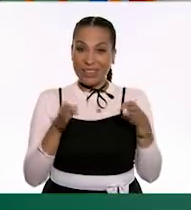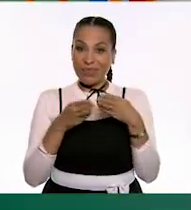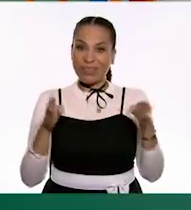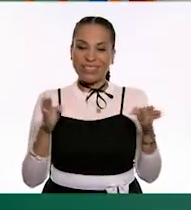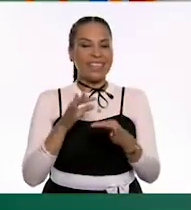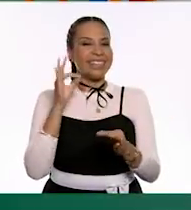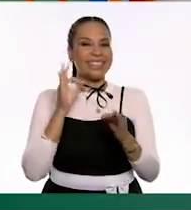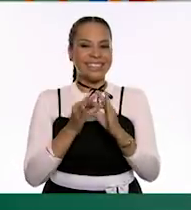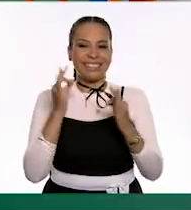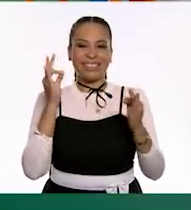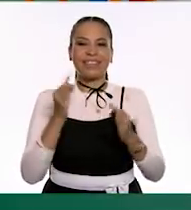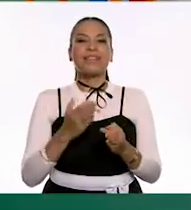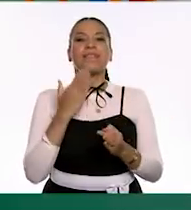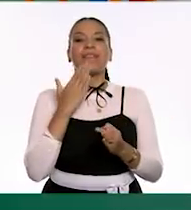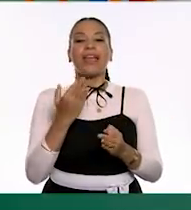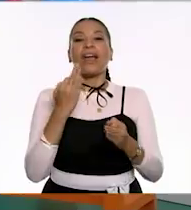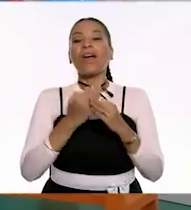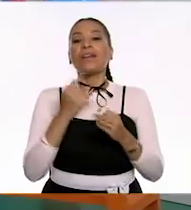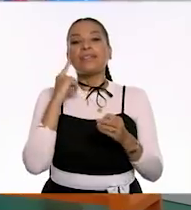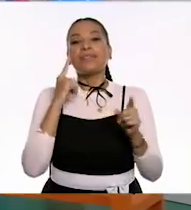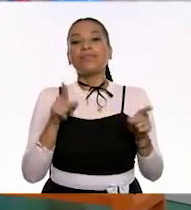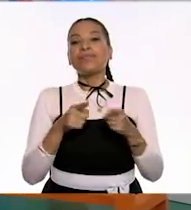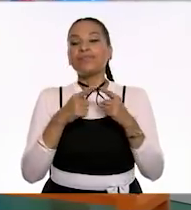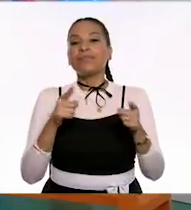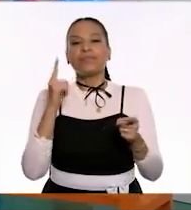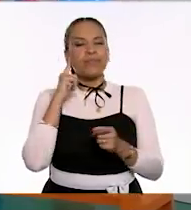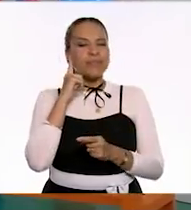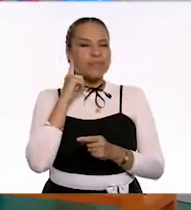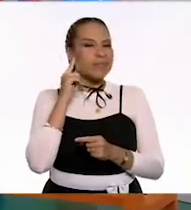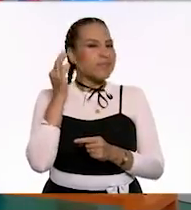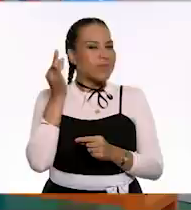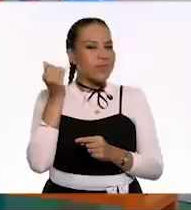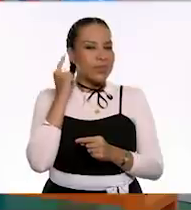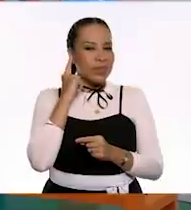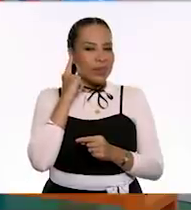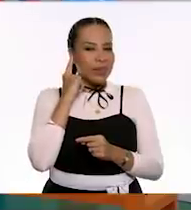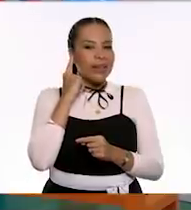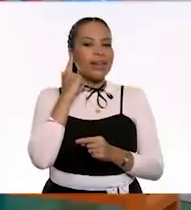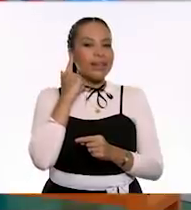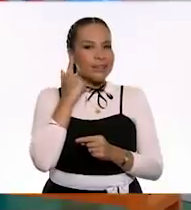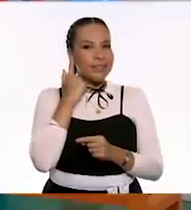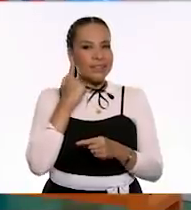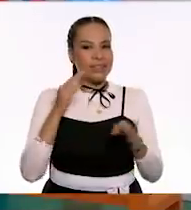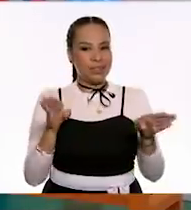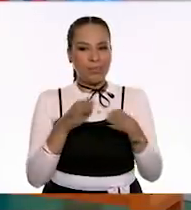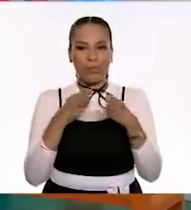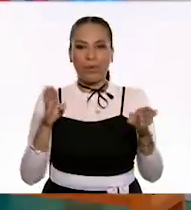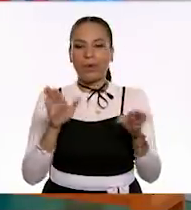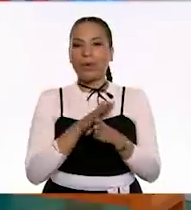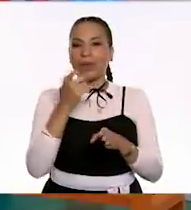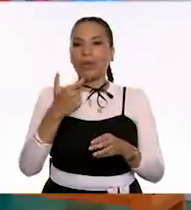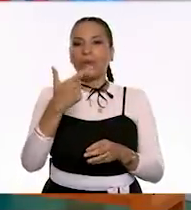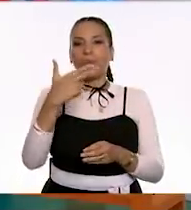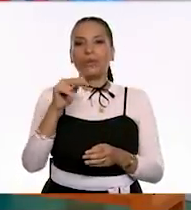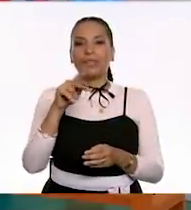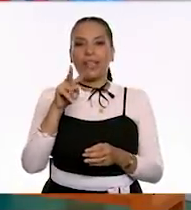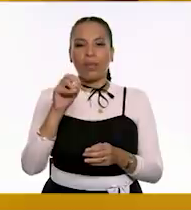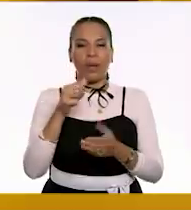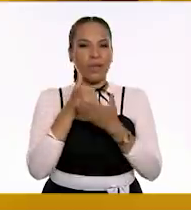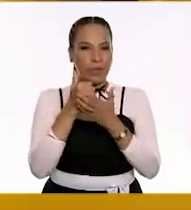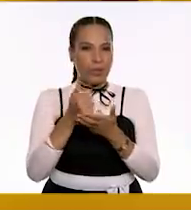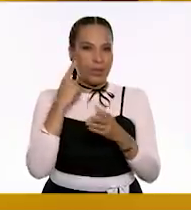Así ¿listos? Es. Bueno. Bien, vamos a afinar entonces nuestro oído y vamos a hacerlo con música. Para ello, por eso, Gustavo nos va a ayudar con la